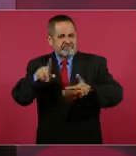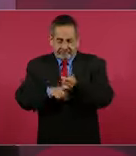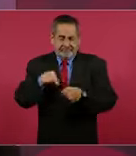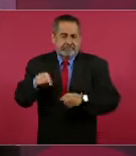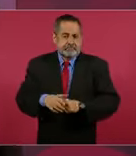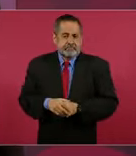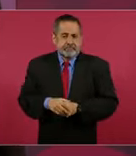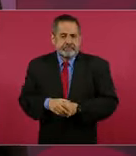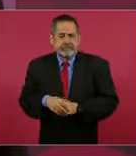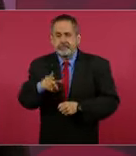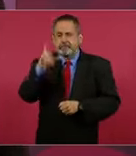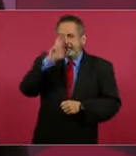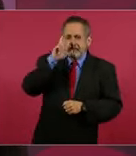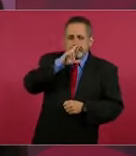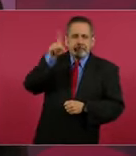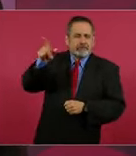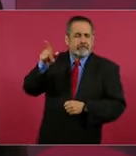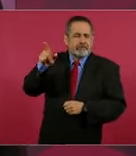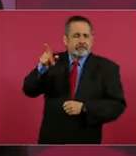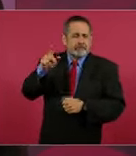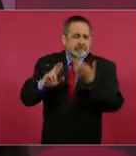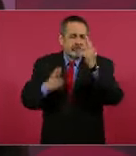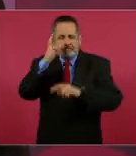antes que la Revolución Rusa.